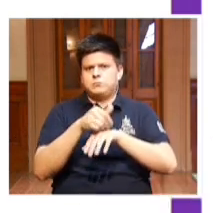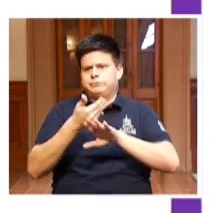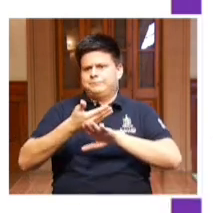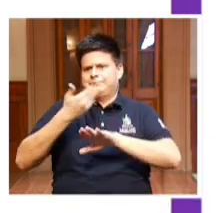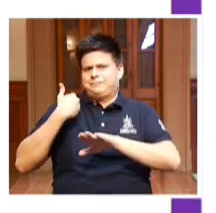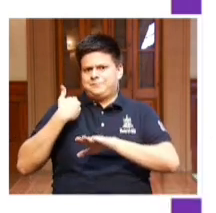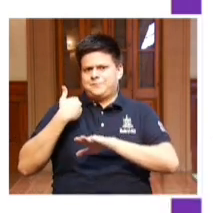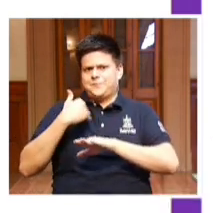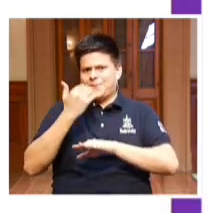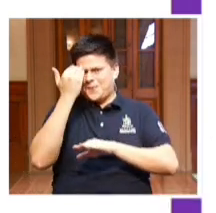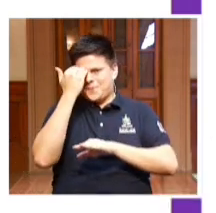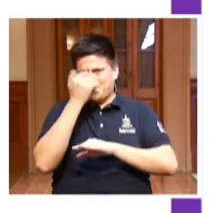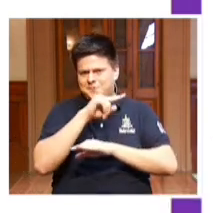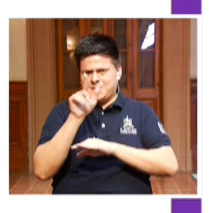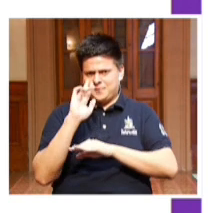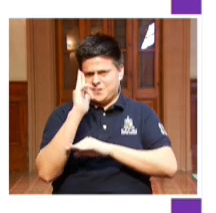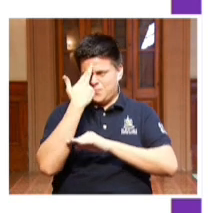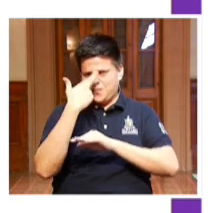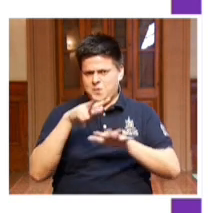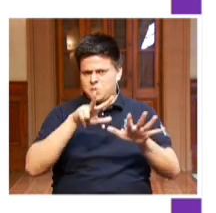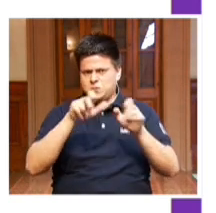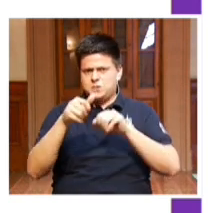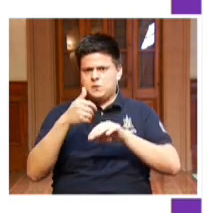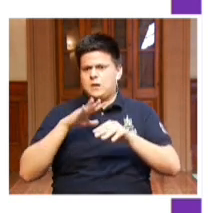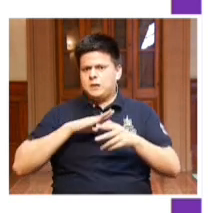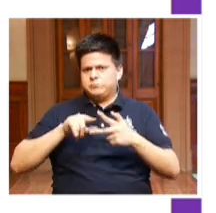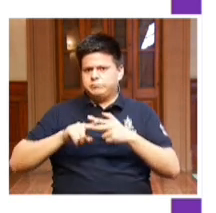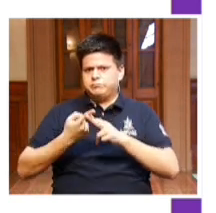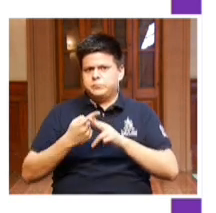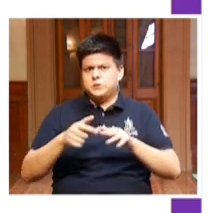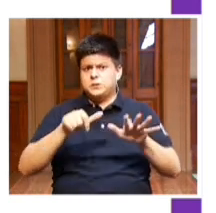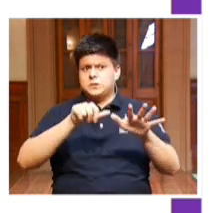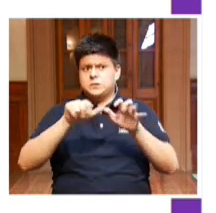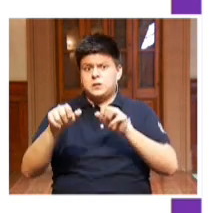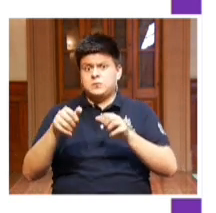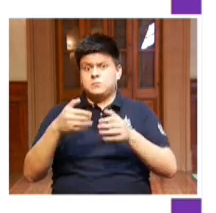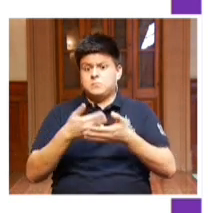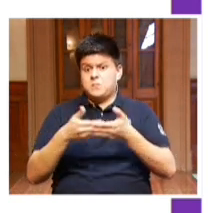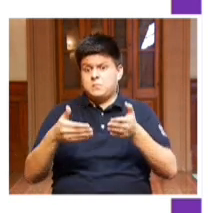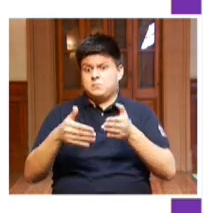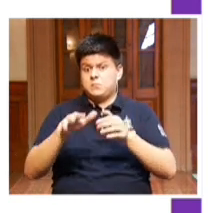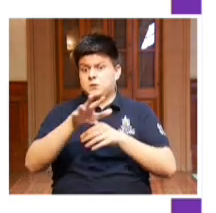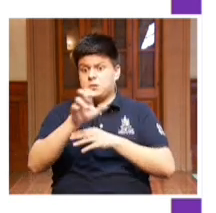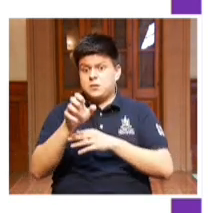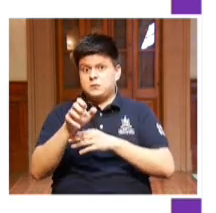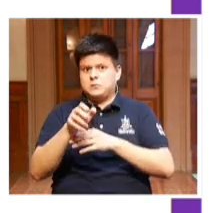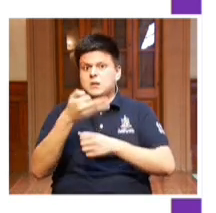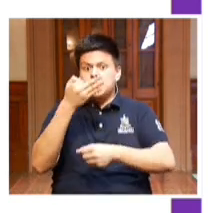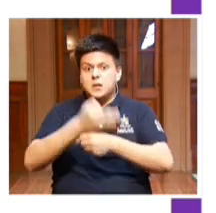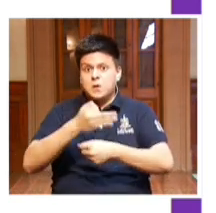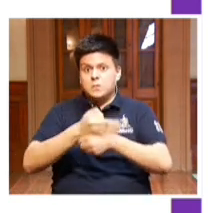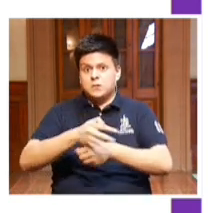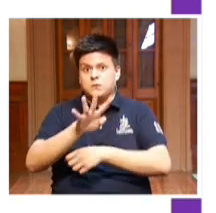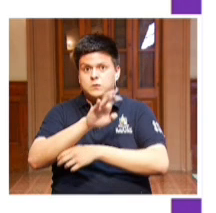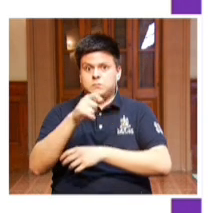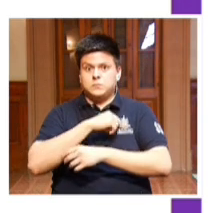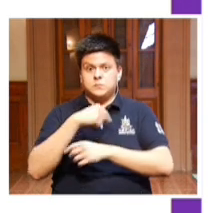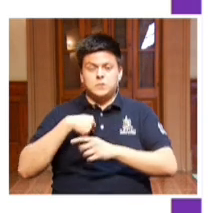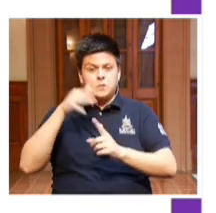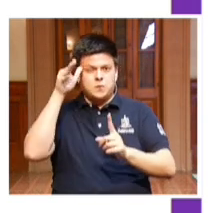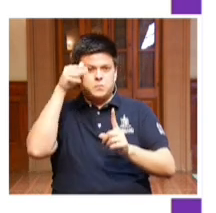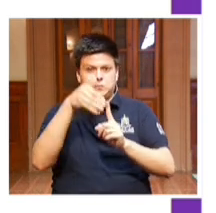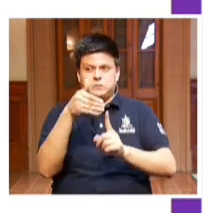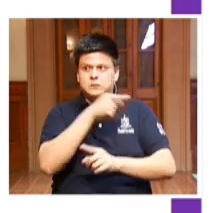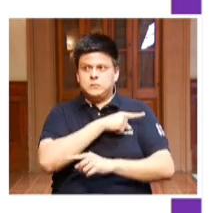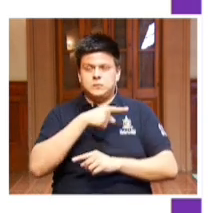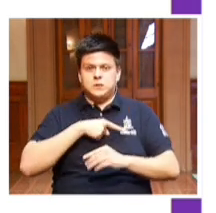más casos. Empezamos con los 600, luego los 500, ahorita estamos en los 400. Entonces vamos a ponernos de meta